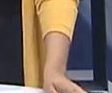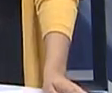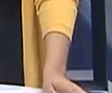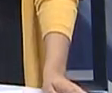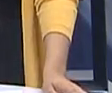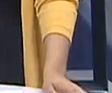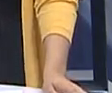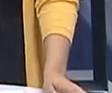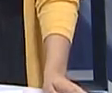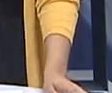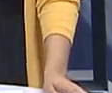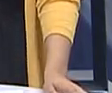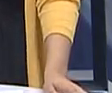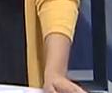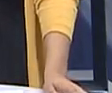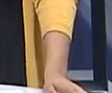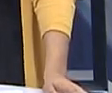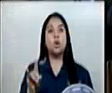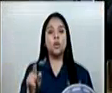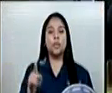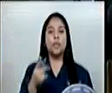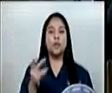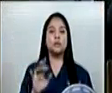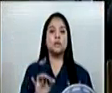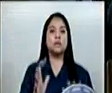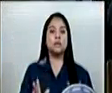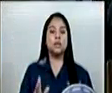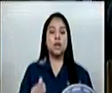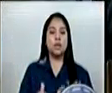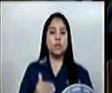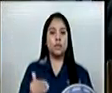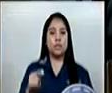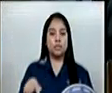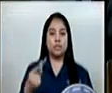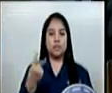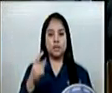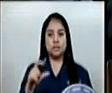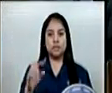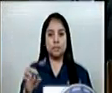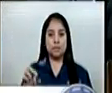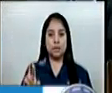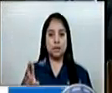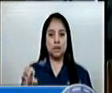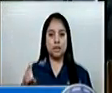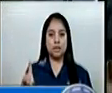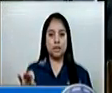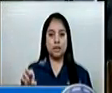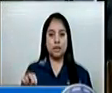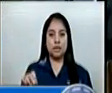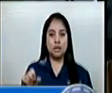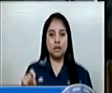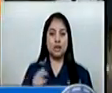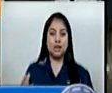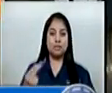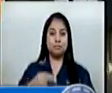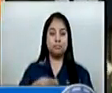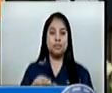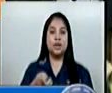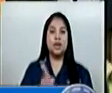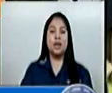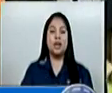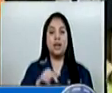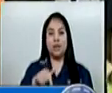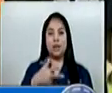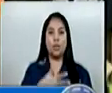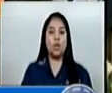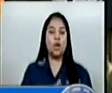de realizarlo para la prevención. Este viernes se llevó a cabo el segundo simulacro regional de asistencia humanitaria. El acto